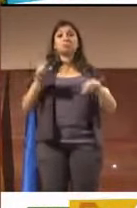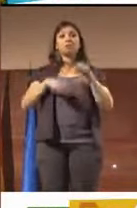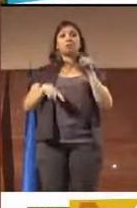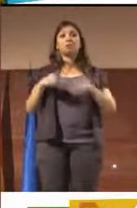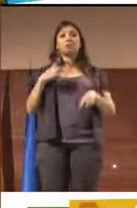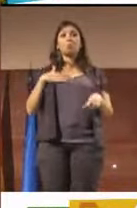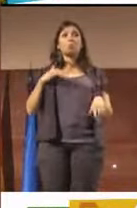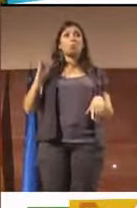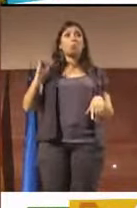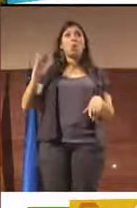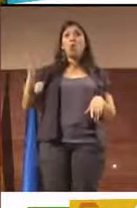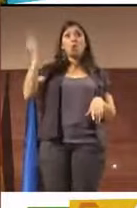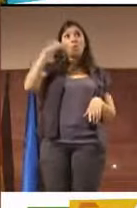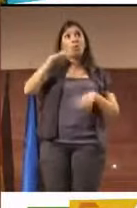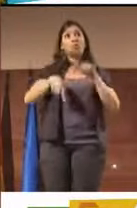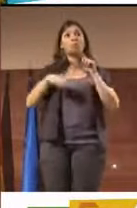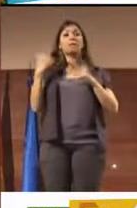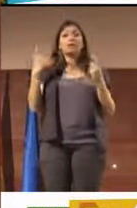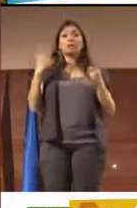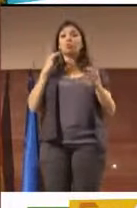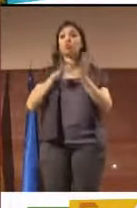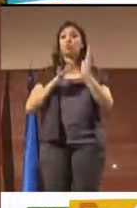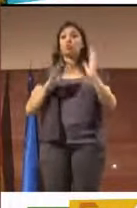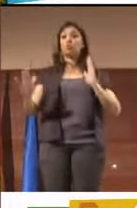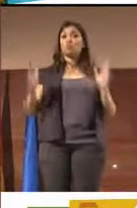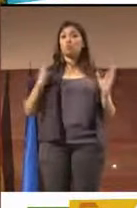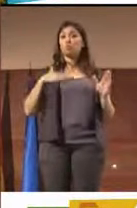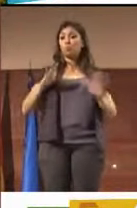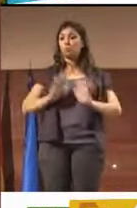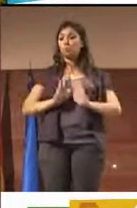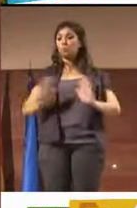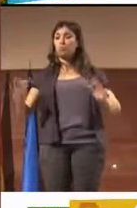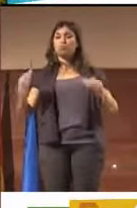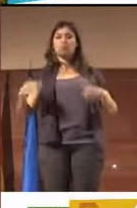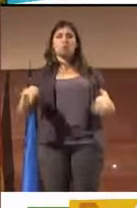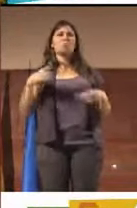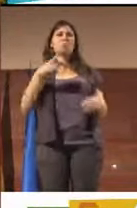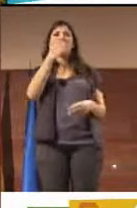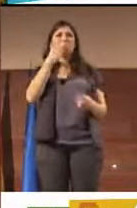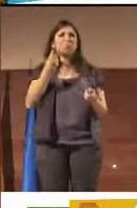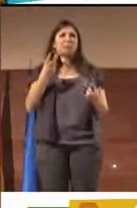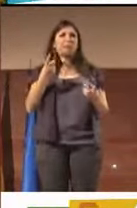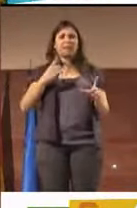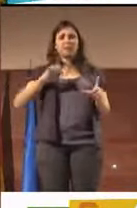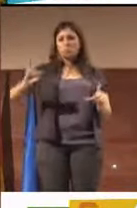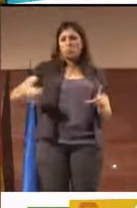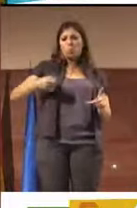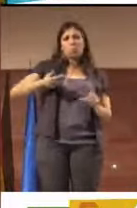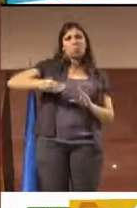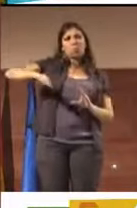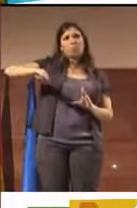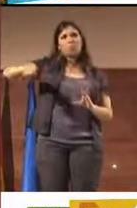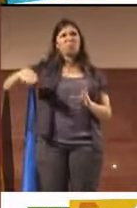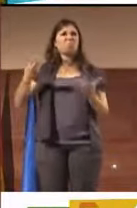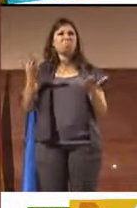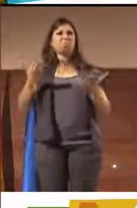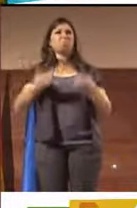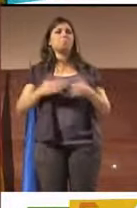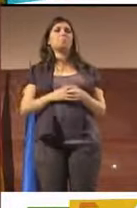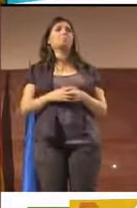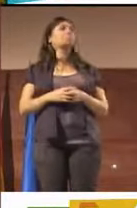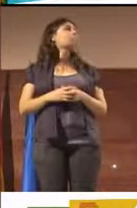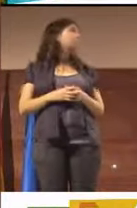o quitarlas, dependiendo de las necesidades que tengas en ese momento. ¿Para qué nos puede ser útil la escotadura? Pues